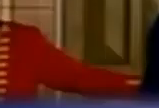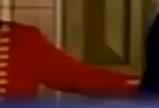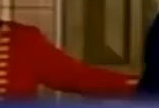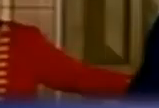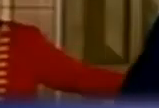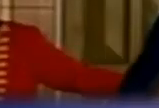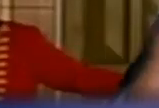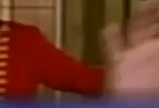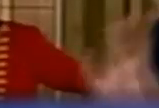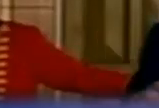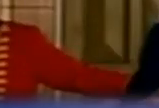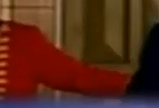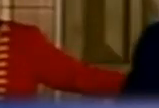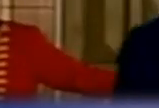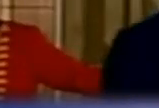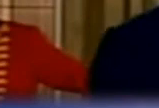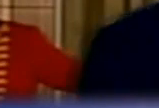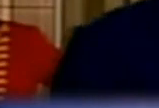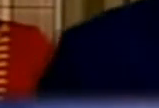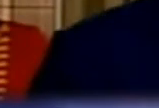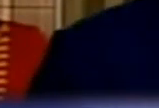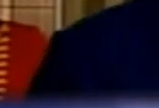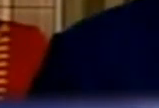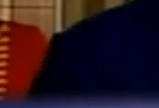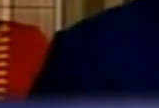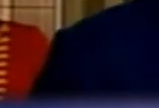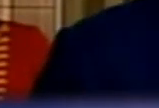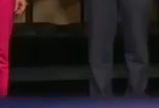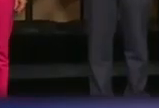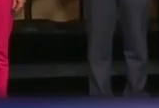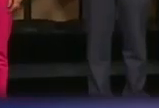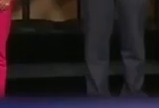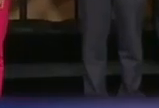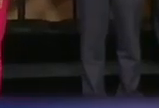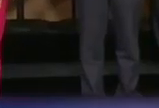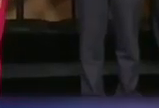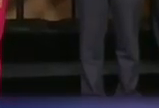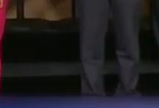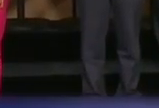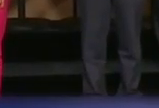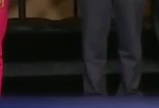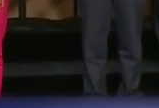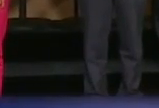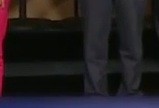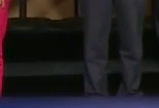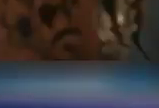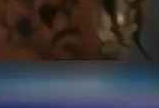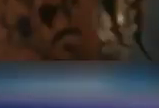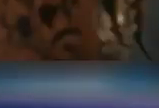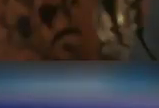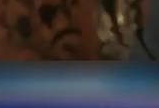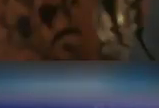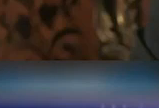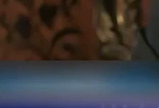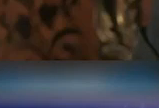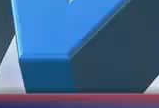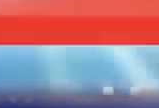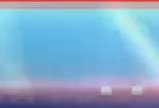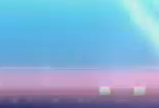En lo internacional, Nicolás Maduro rechaza la postura del Grupo de Lima sobre su nuevo período